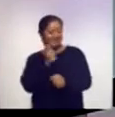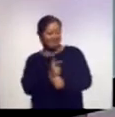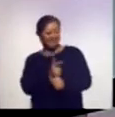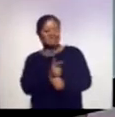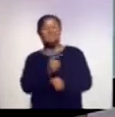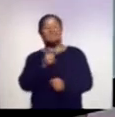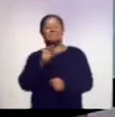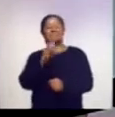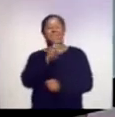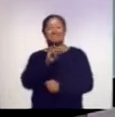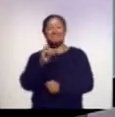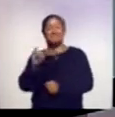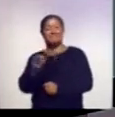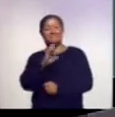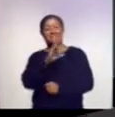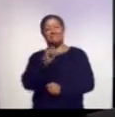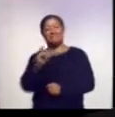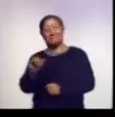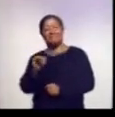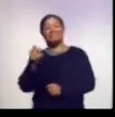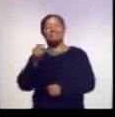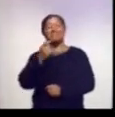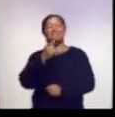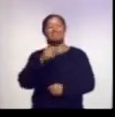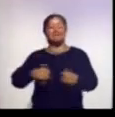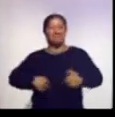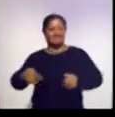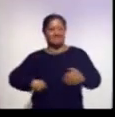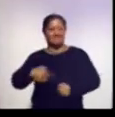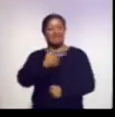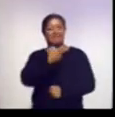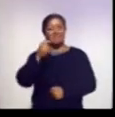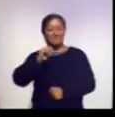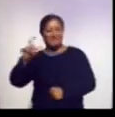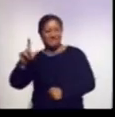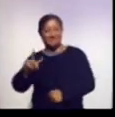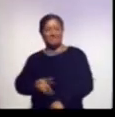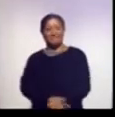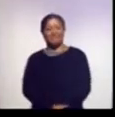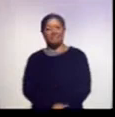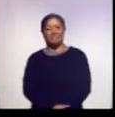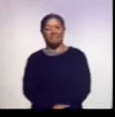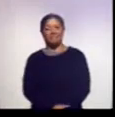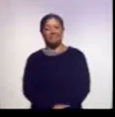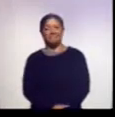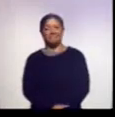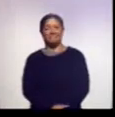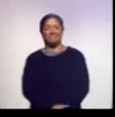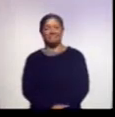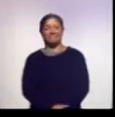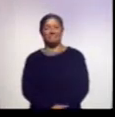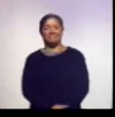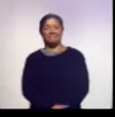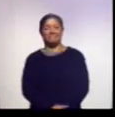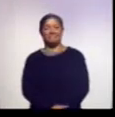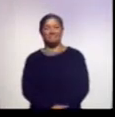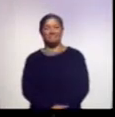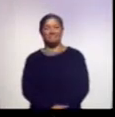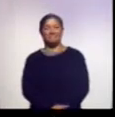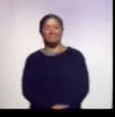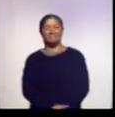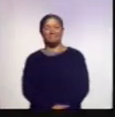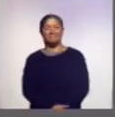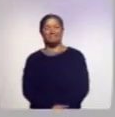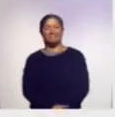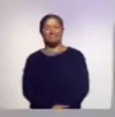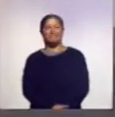Teatro Xicoténcatl. Toma el llavero, abuelita, y enséñame tu